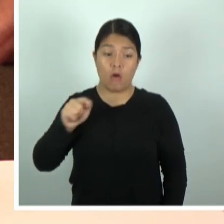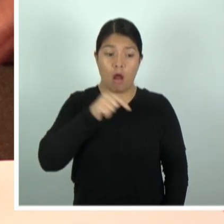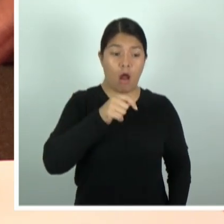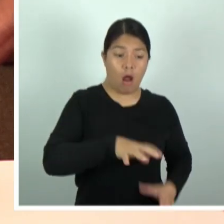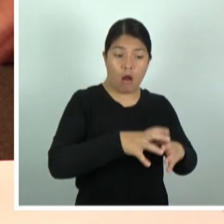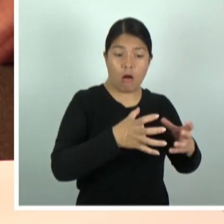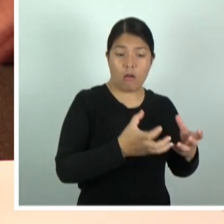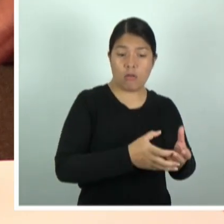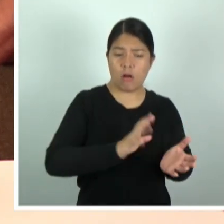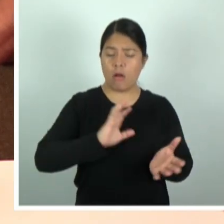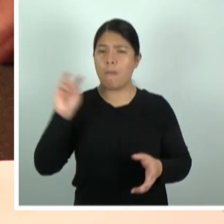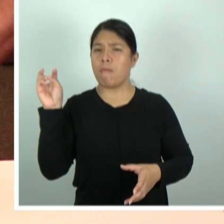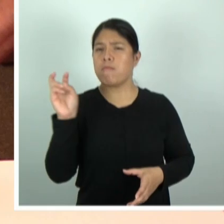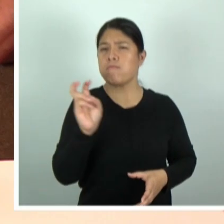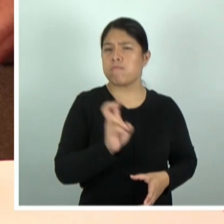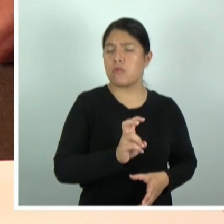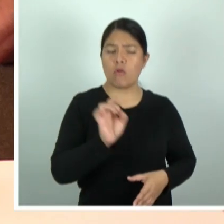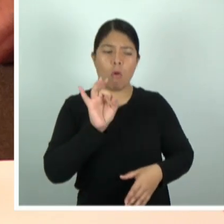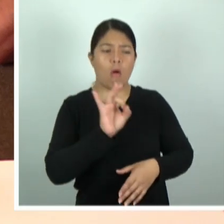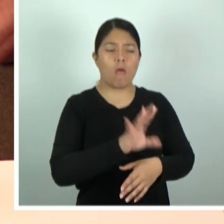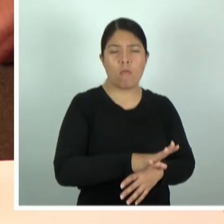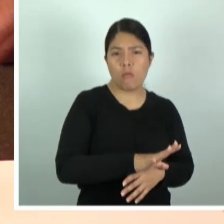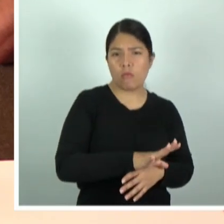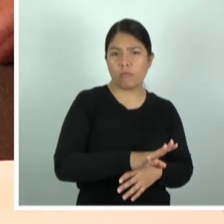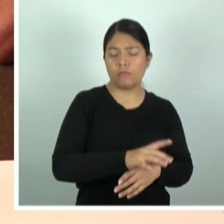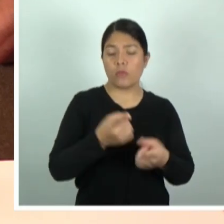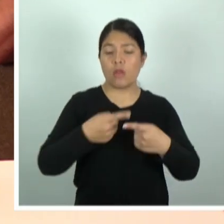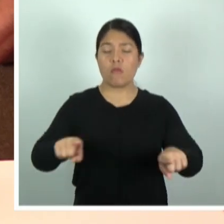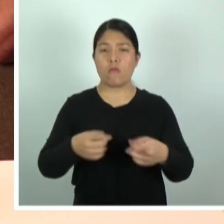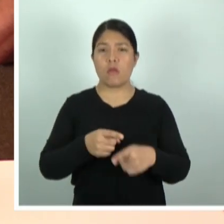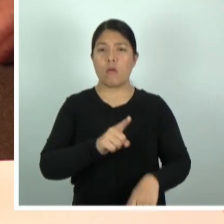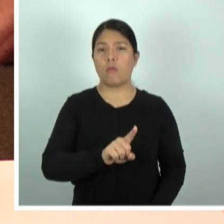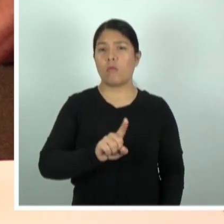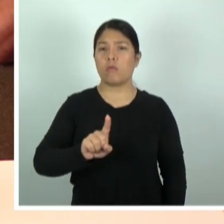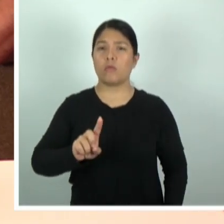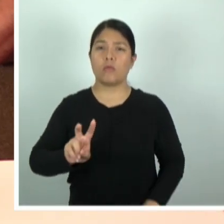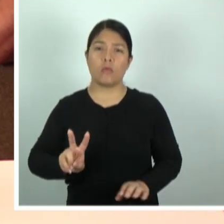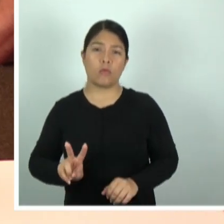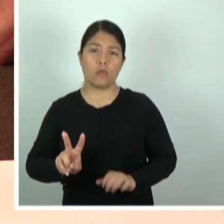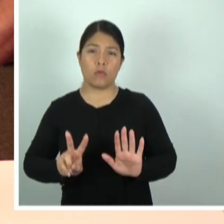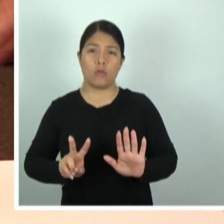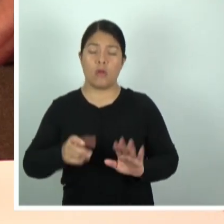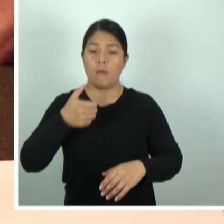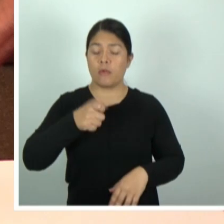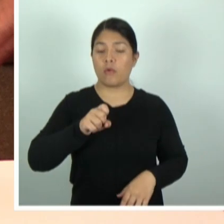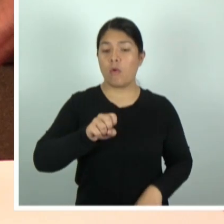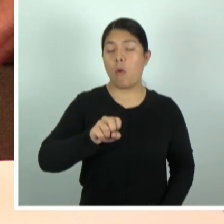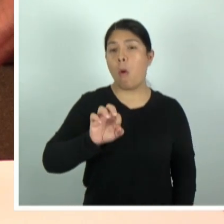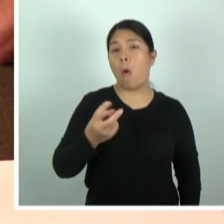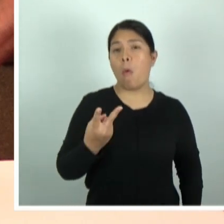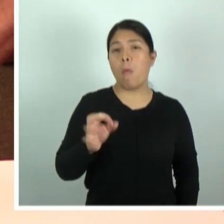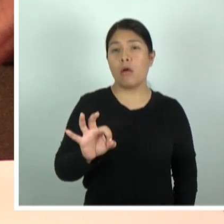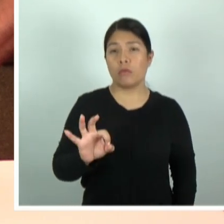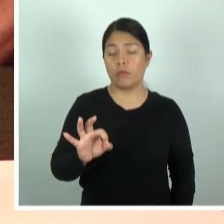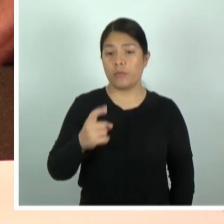fue enviado. ¿Cómo dice Salmo 107, versículo 20? Él envió su palabra y